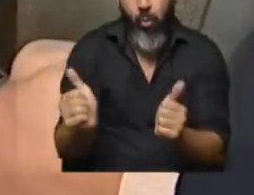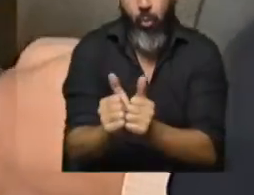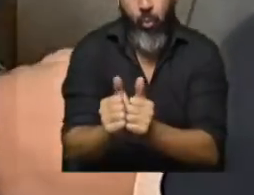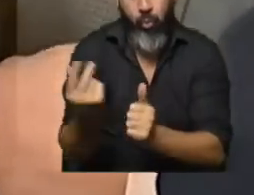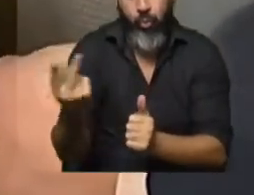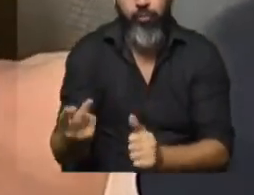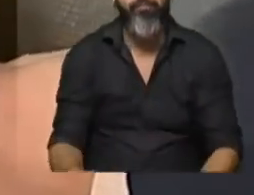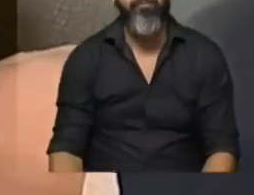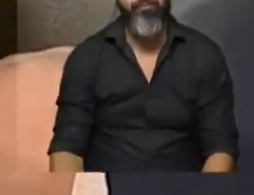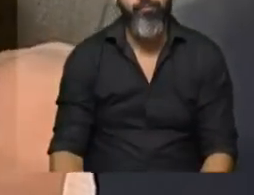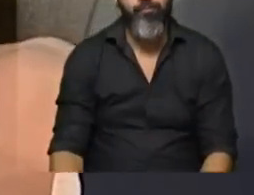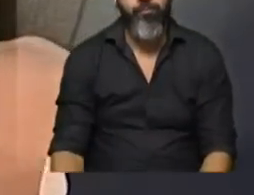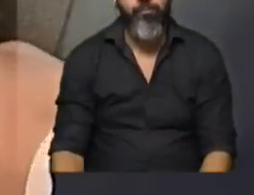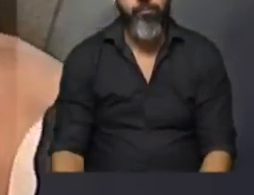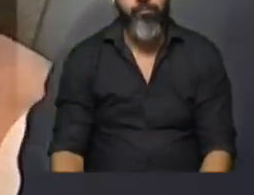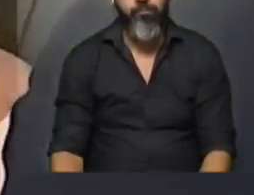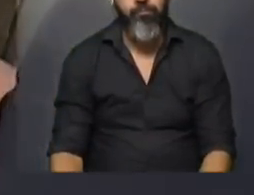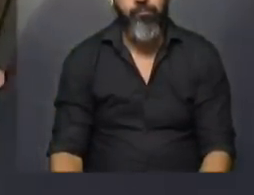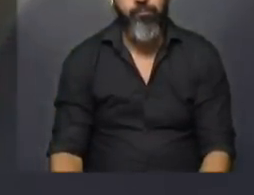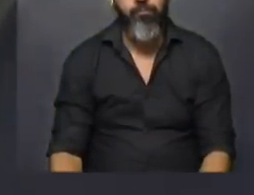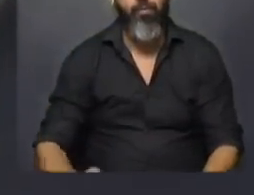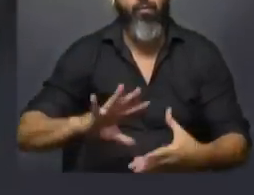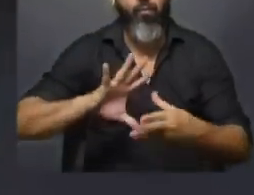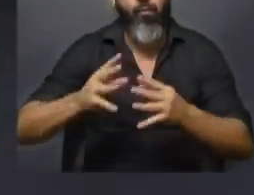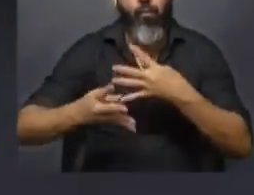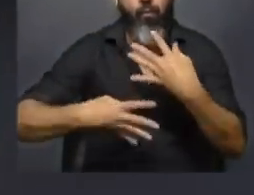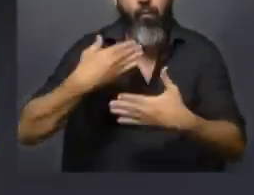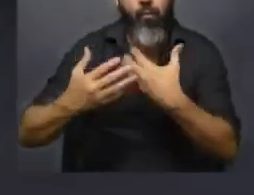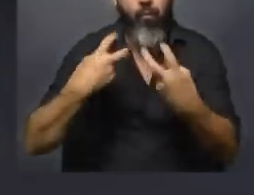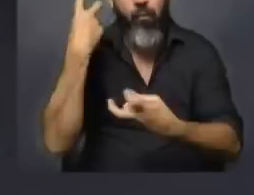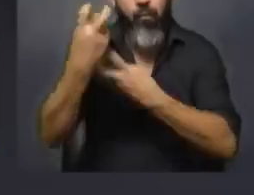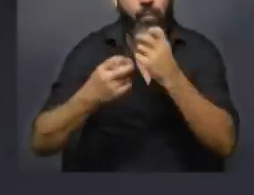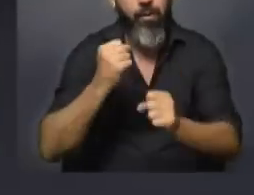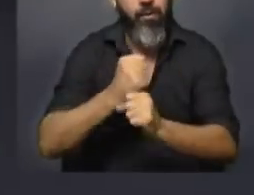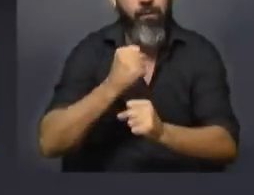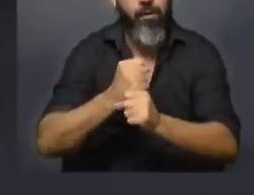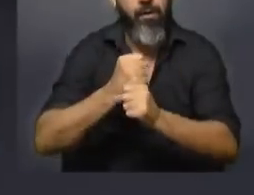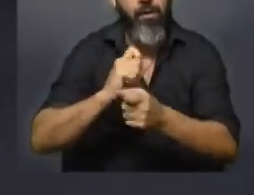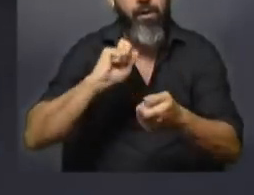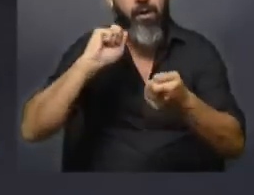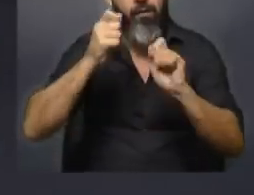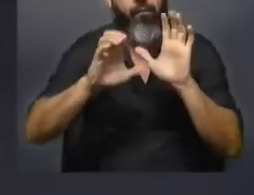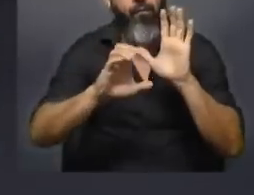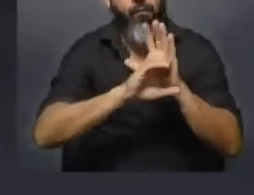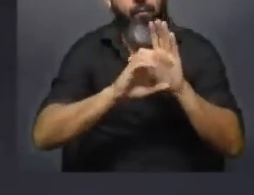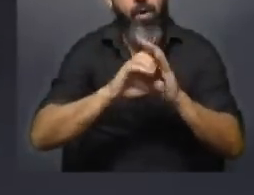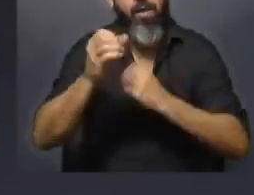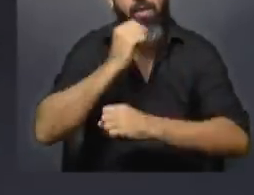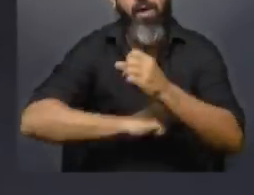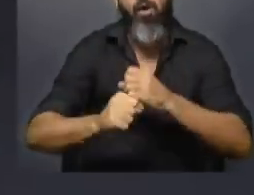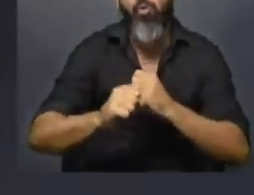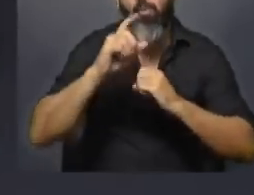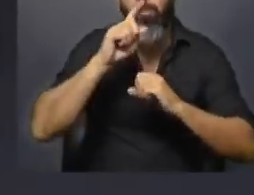y bueno poner en marcha los mecanismos para trabajar la reforma de la constitución del 97